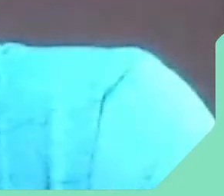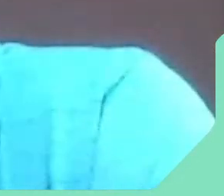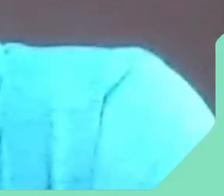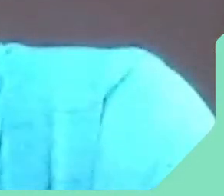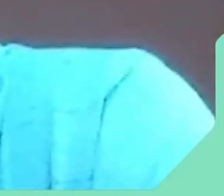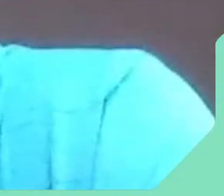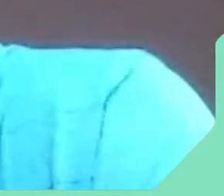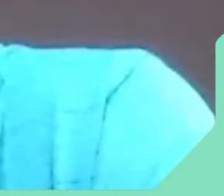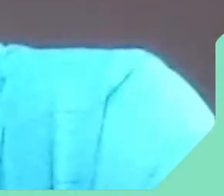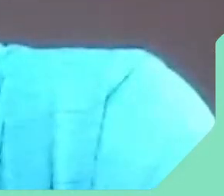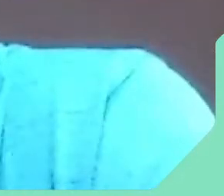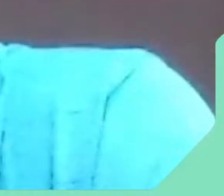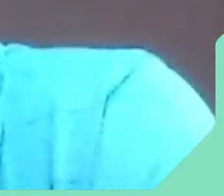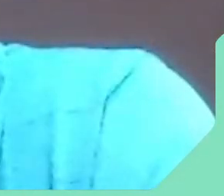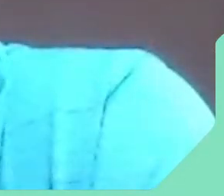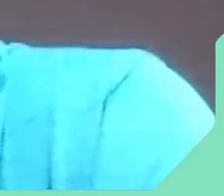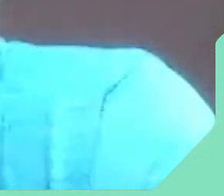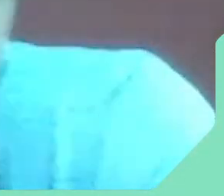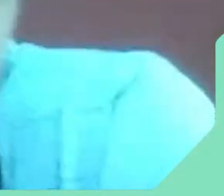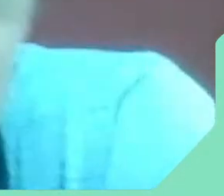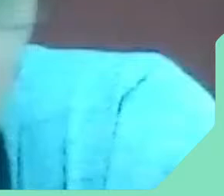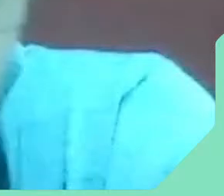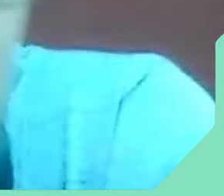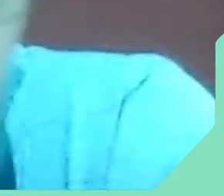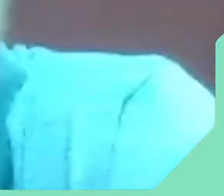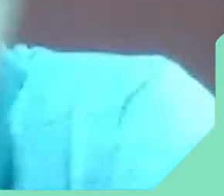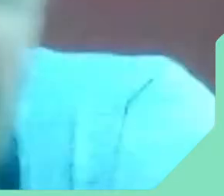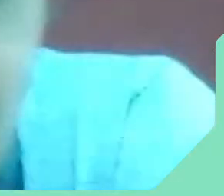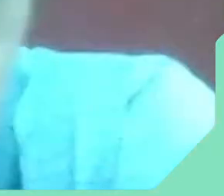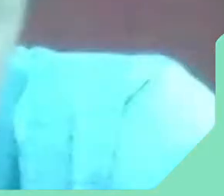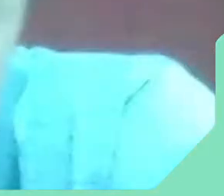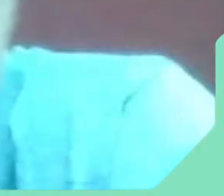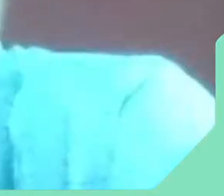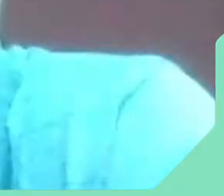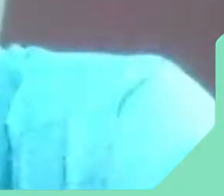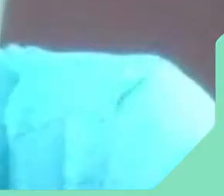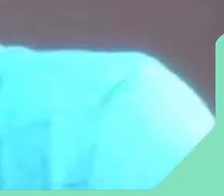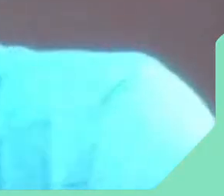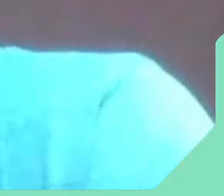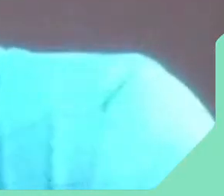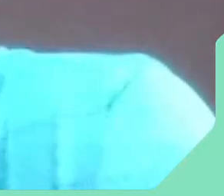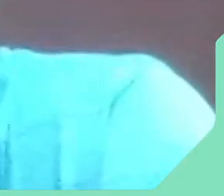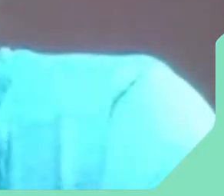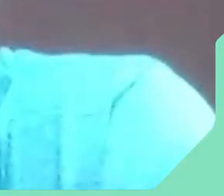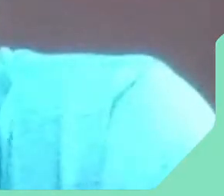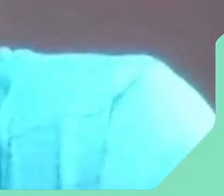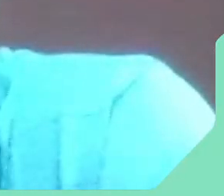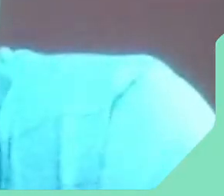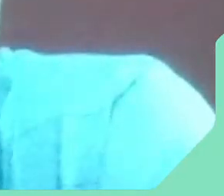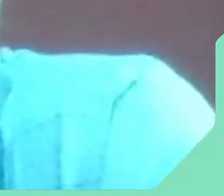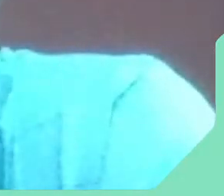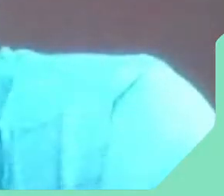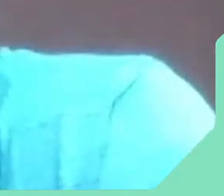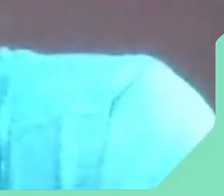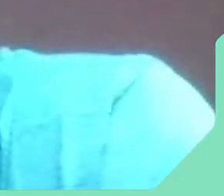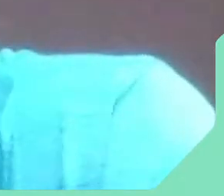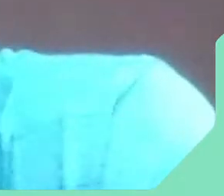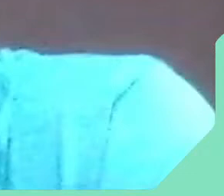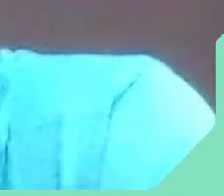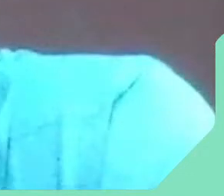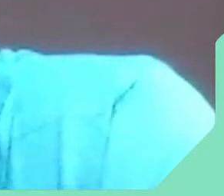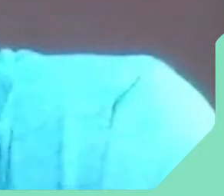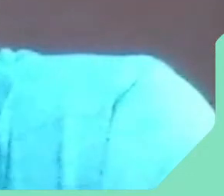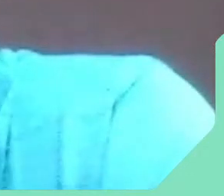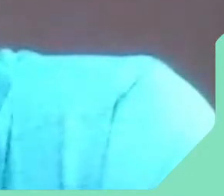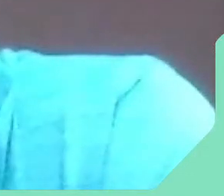gente que está conectada y la que no está conectada y que lo va a ver después, así que el mayor provecho que le saquen